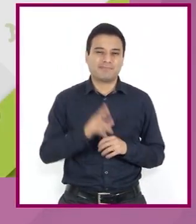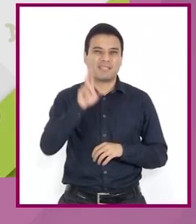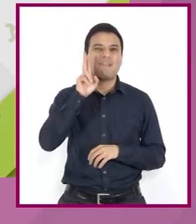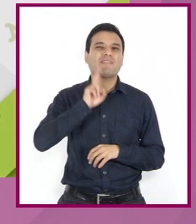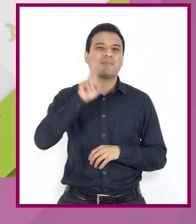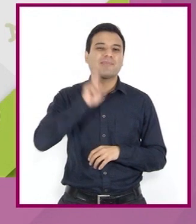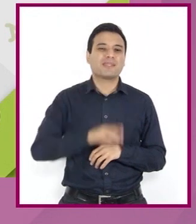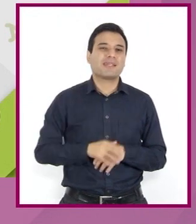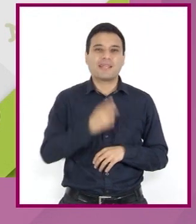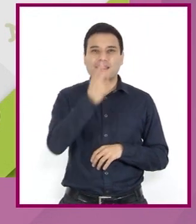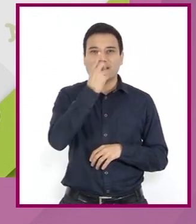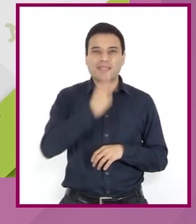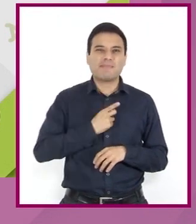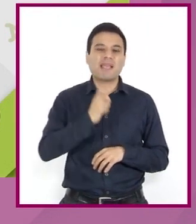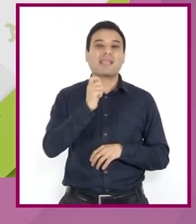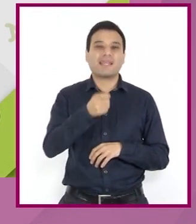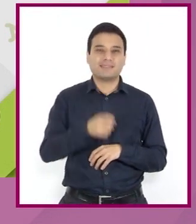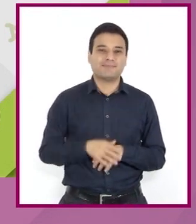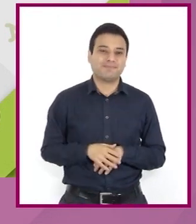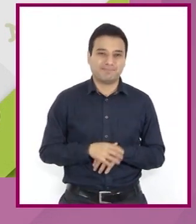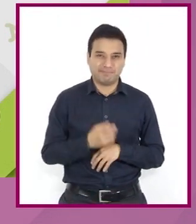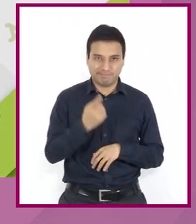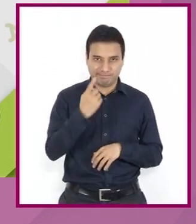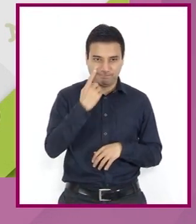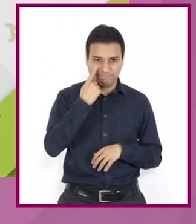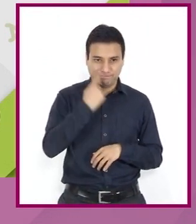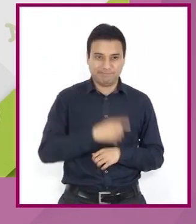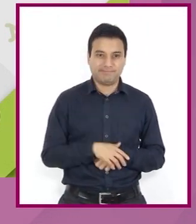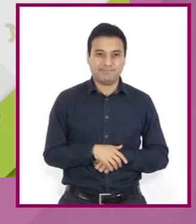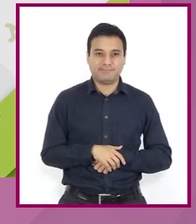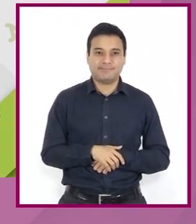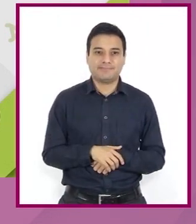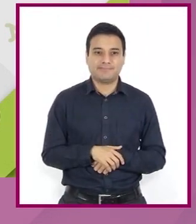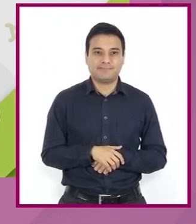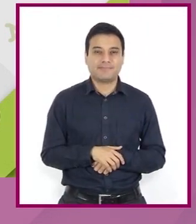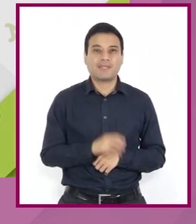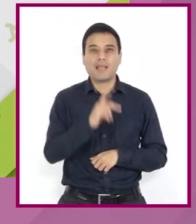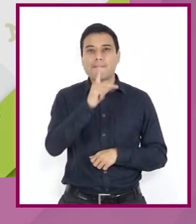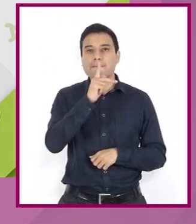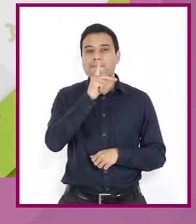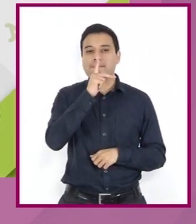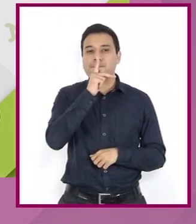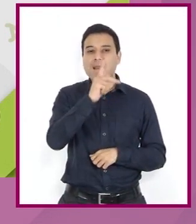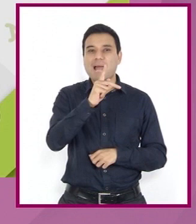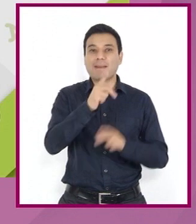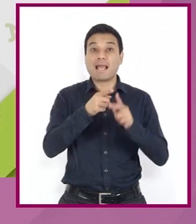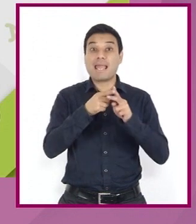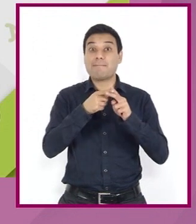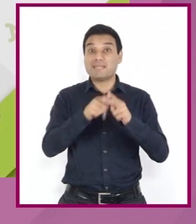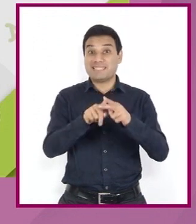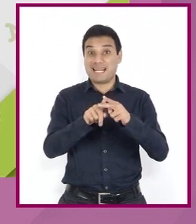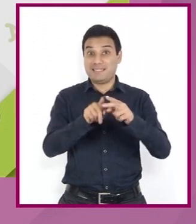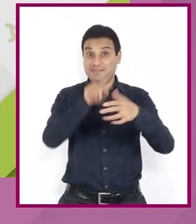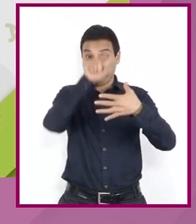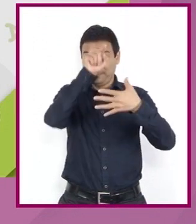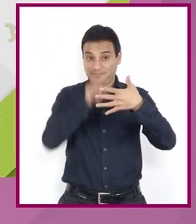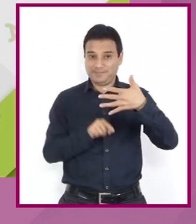Identifíquenlo utilizando la letra con la que inicia cada palabra de la imagen que aparece en